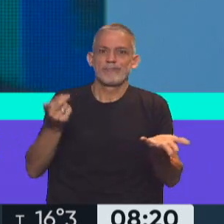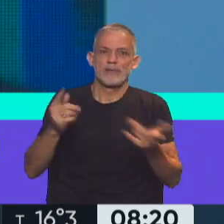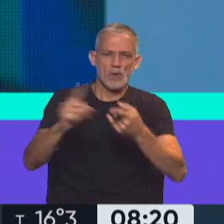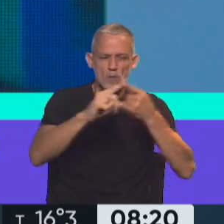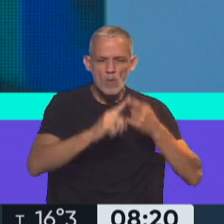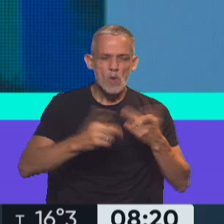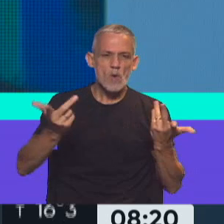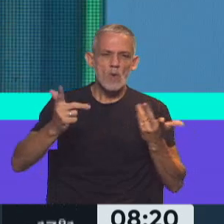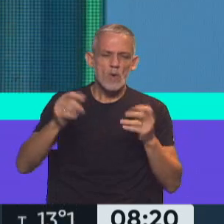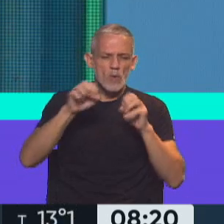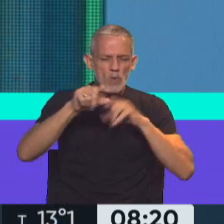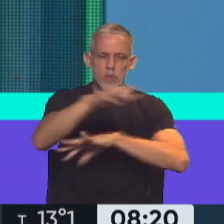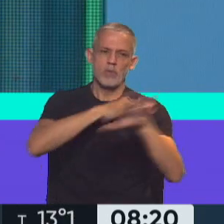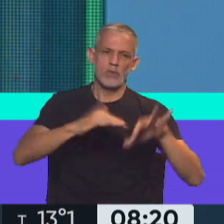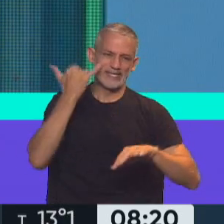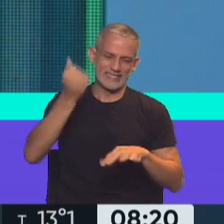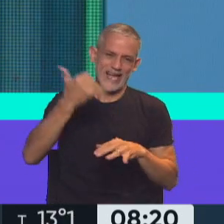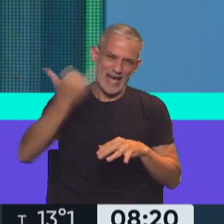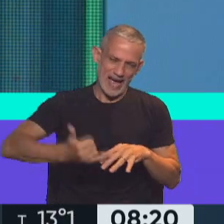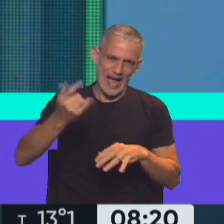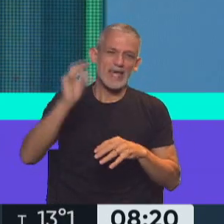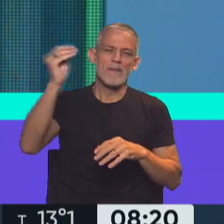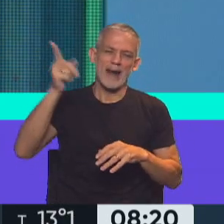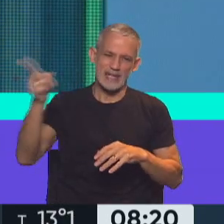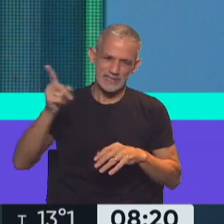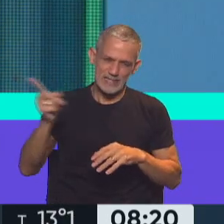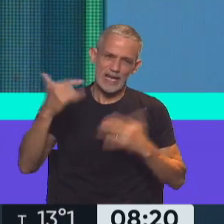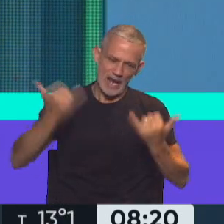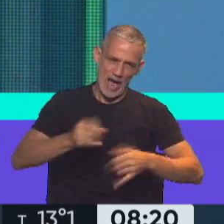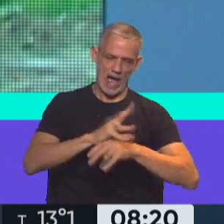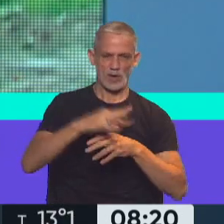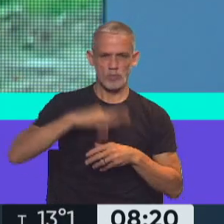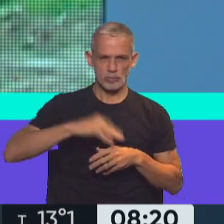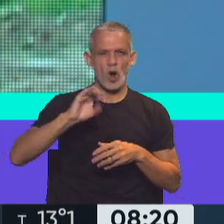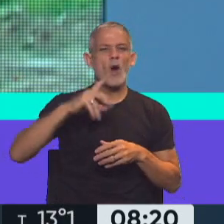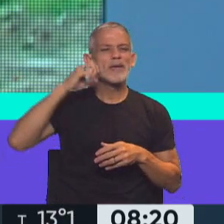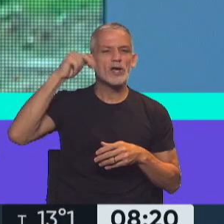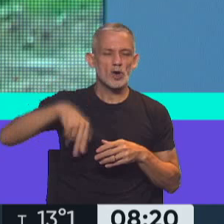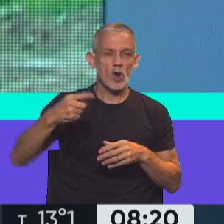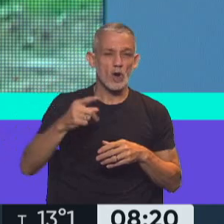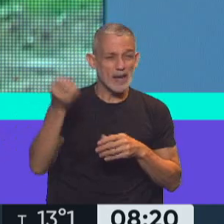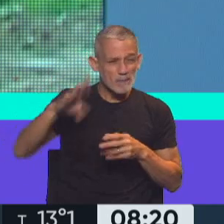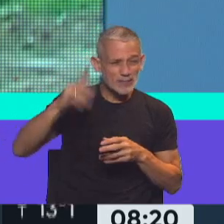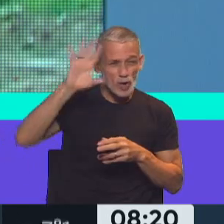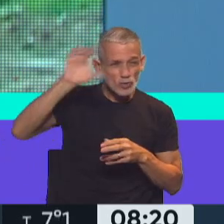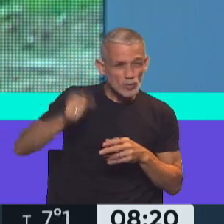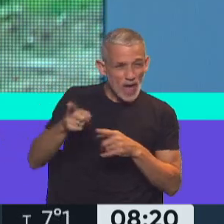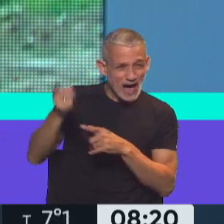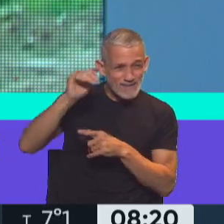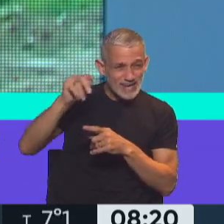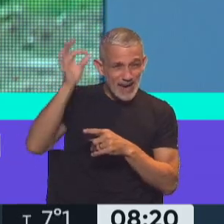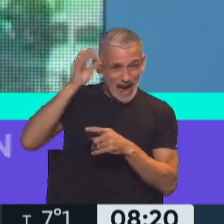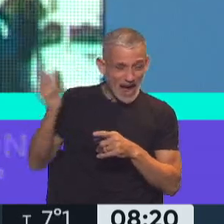variante, ya hubo casos reportados Claro. en Brasil, algo que comenzó en Sudáfrica, pero esto